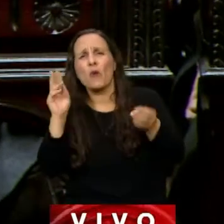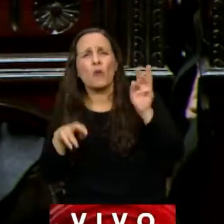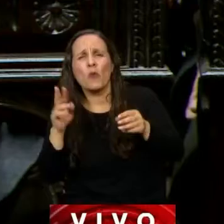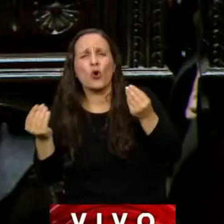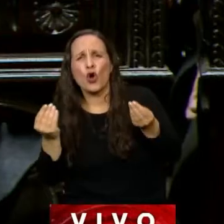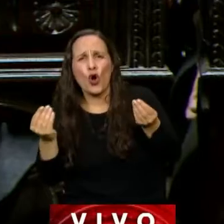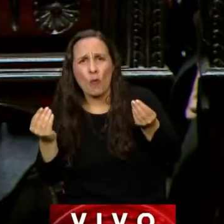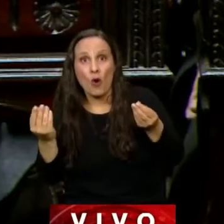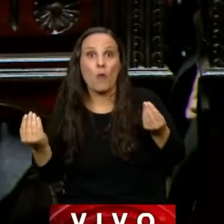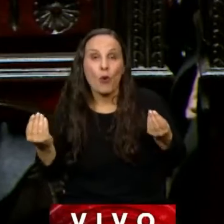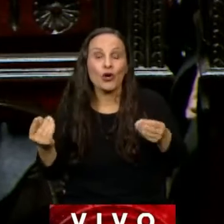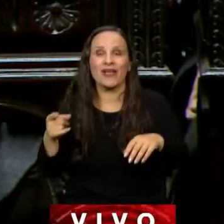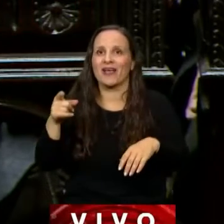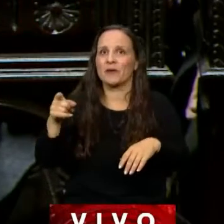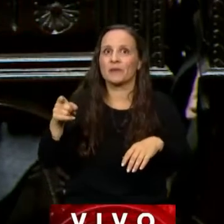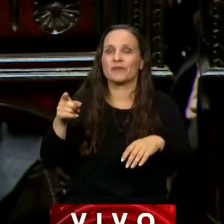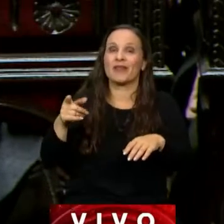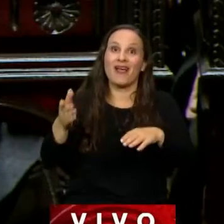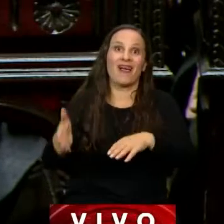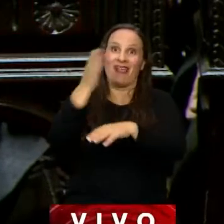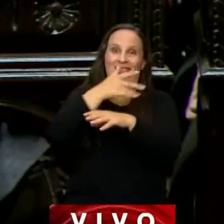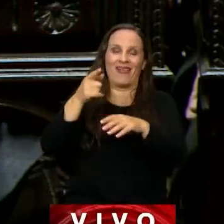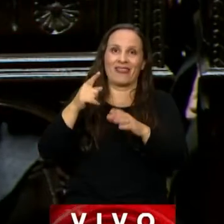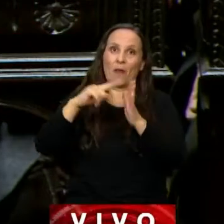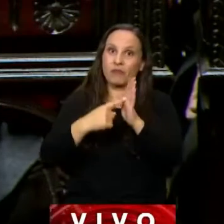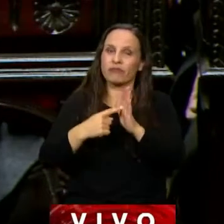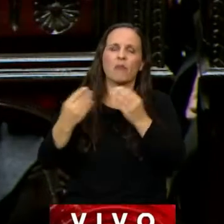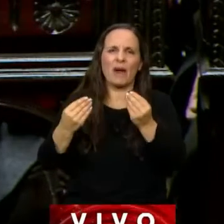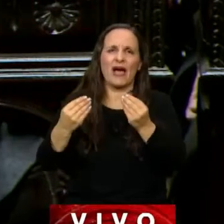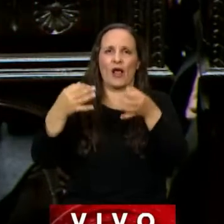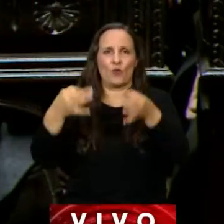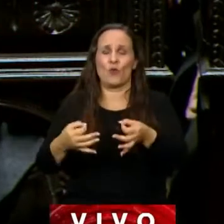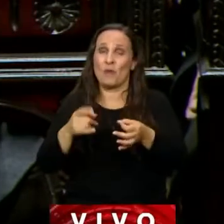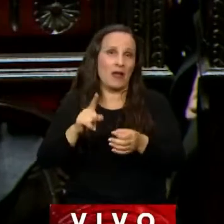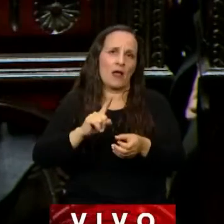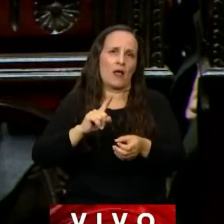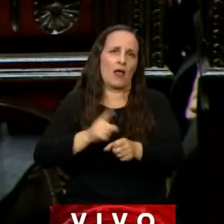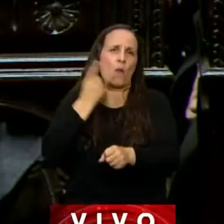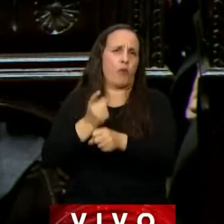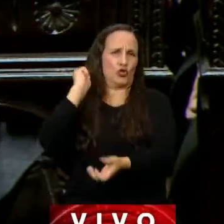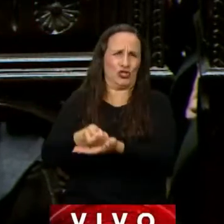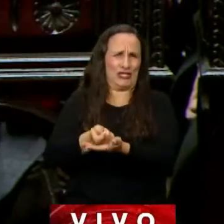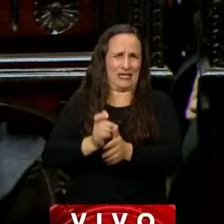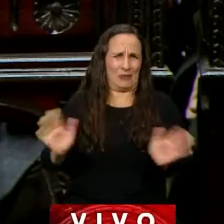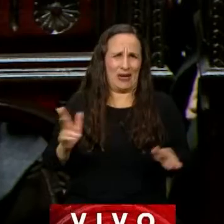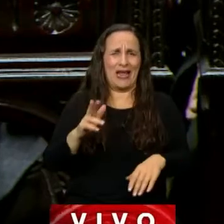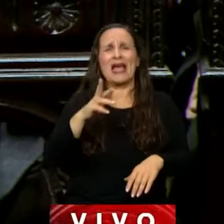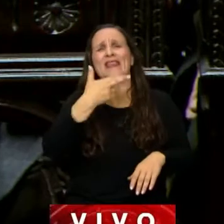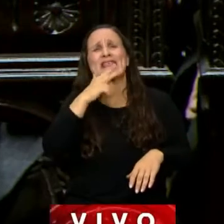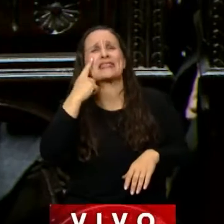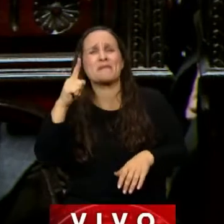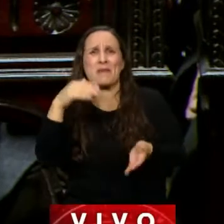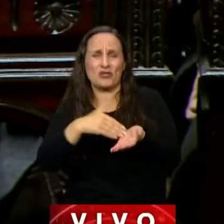su cumplimiento en las condiciones que había sido pactado era imposible, pues había que pagar 17.000 millones